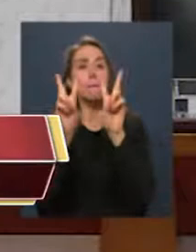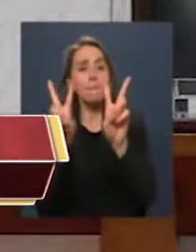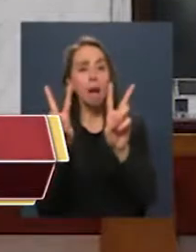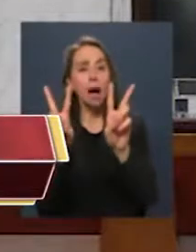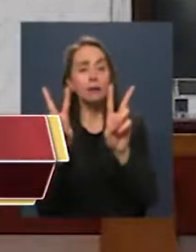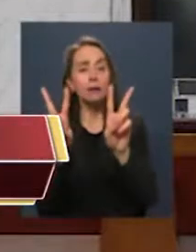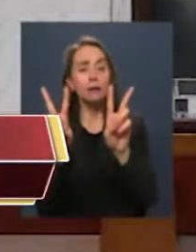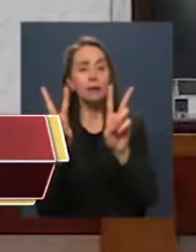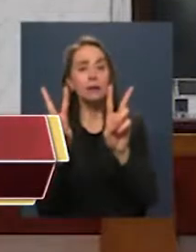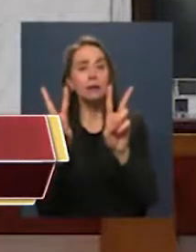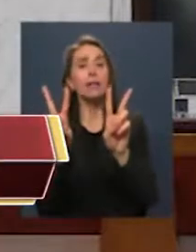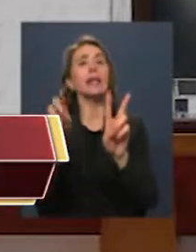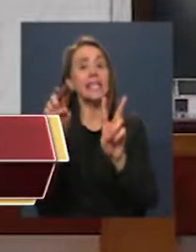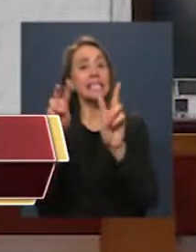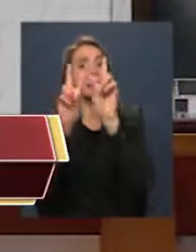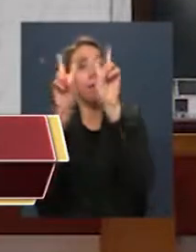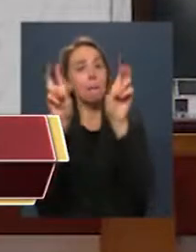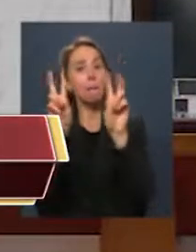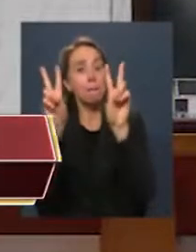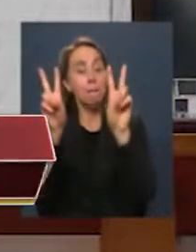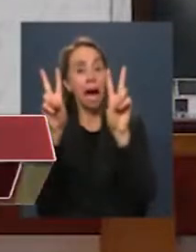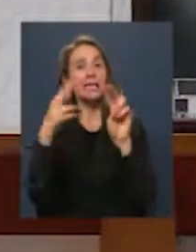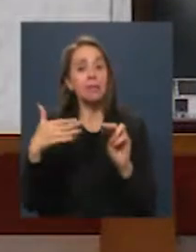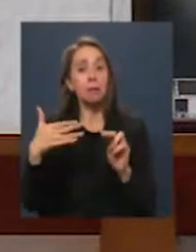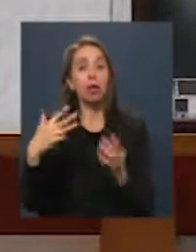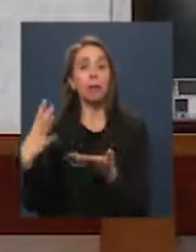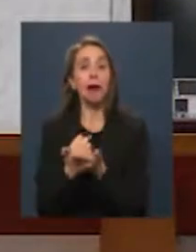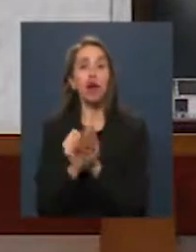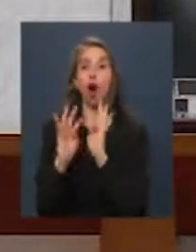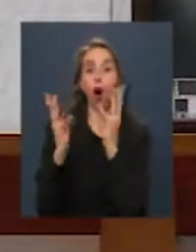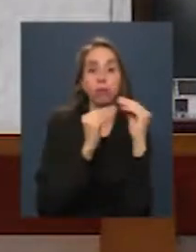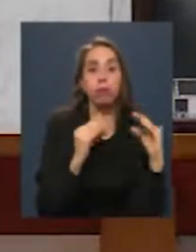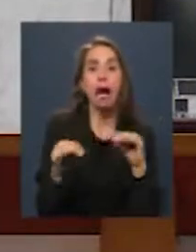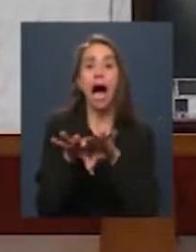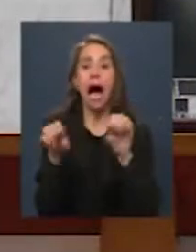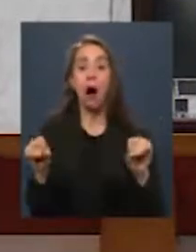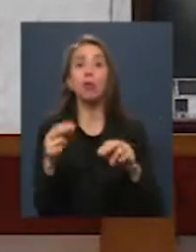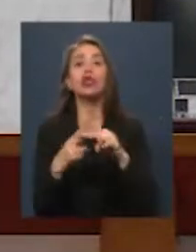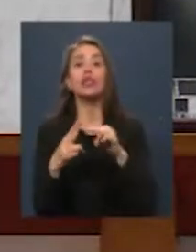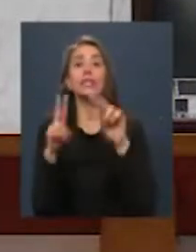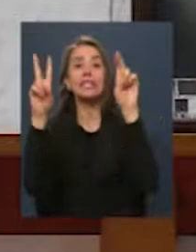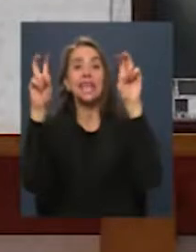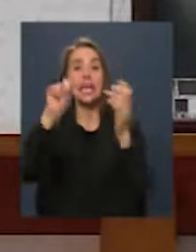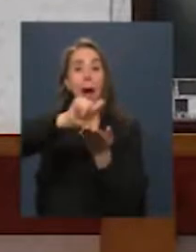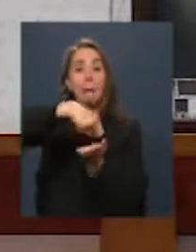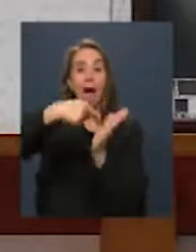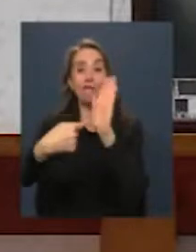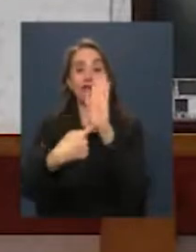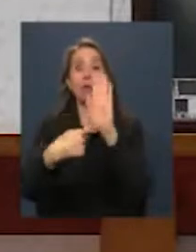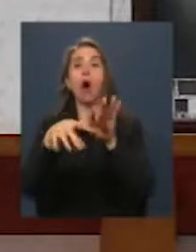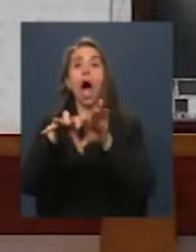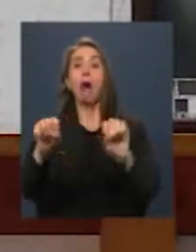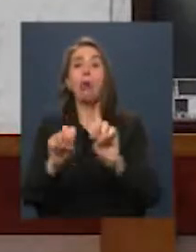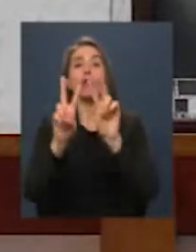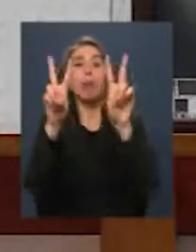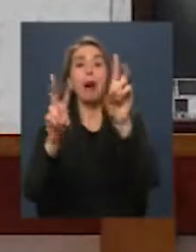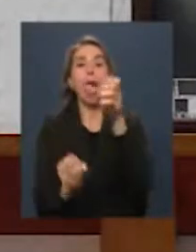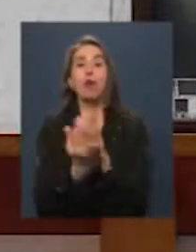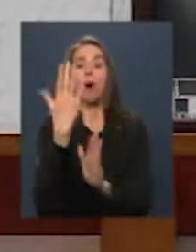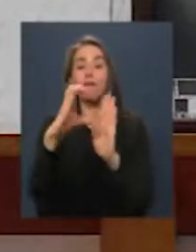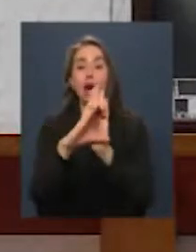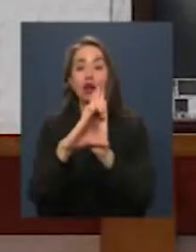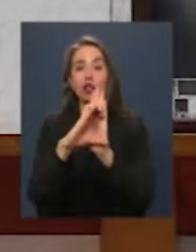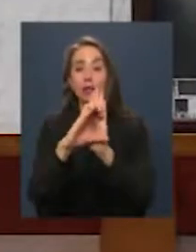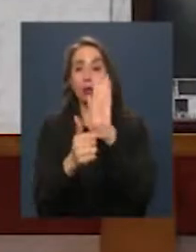que era parte fundamental de la ecuación del acuerdo, que precisamente se llamaba acuerdo por la paz y la nueva Constitución, no se ha